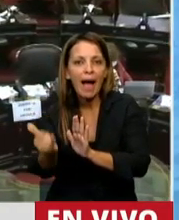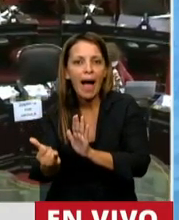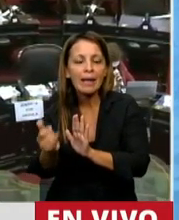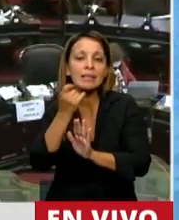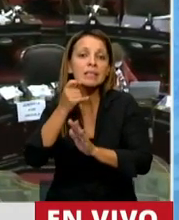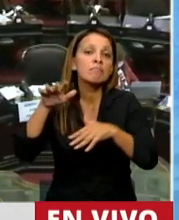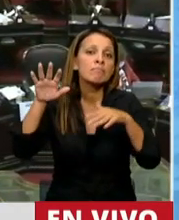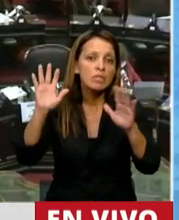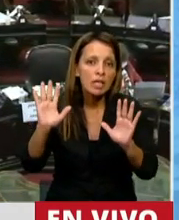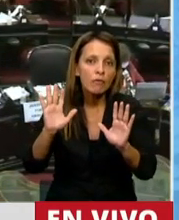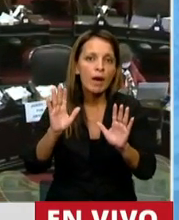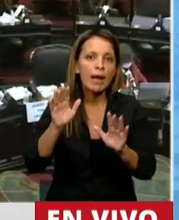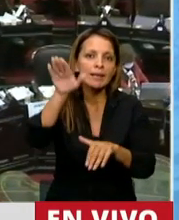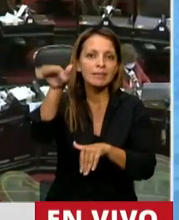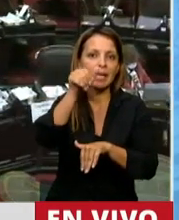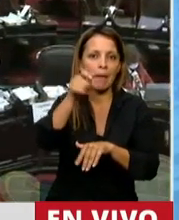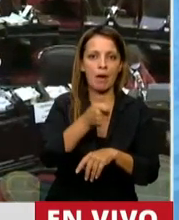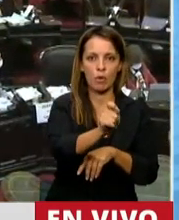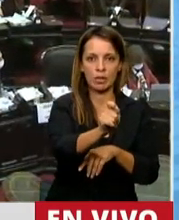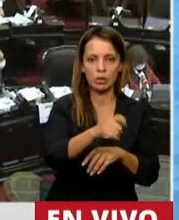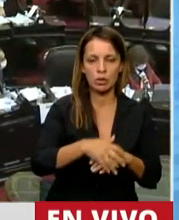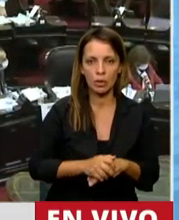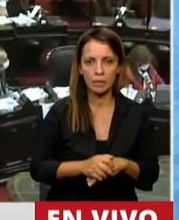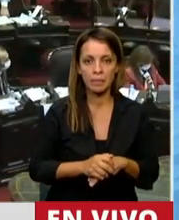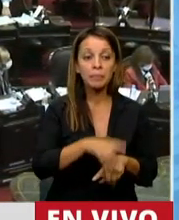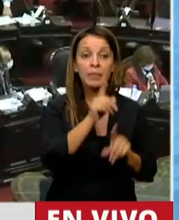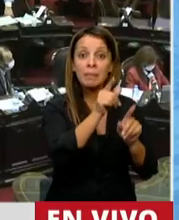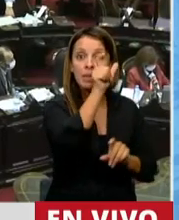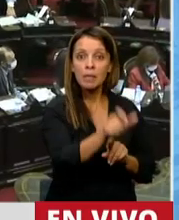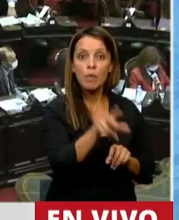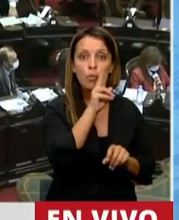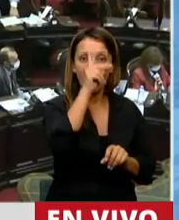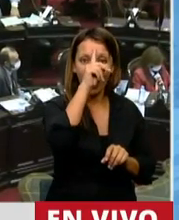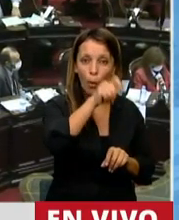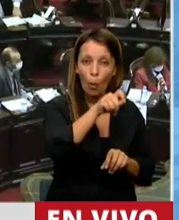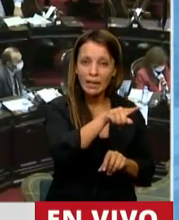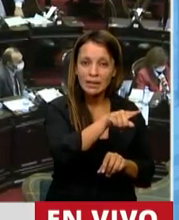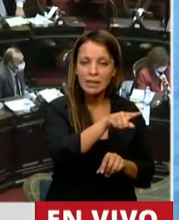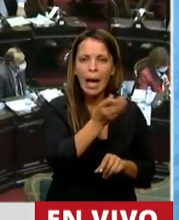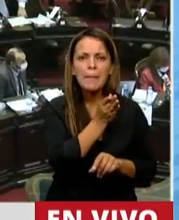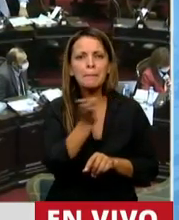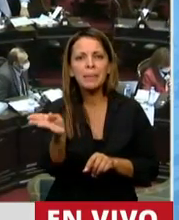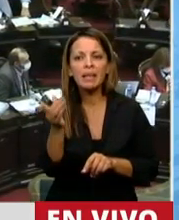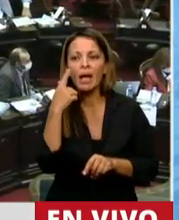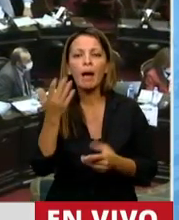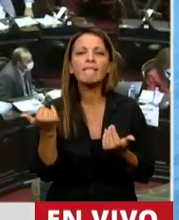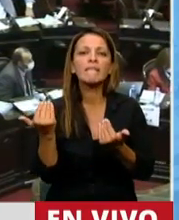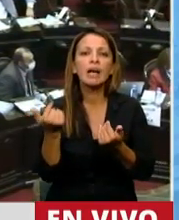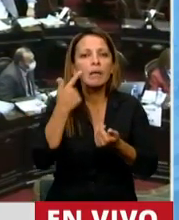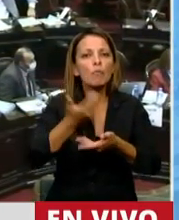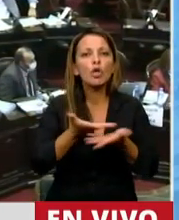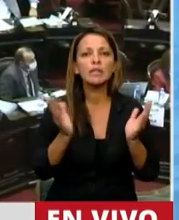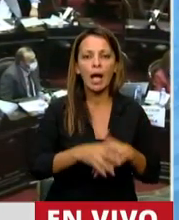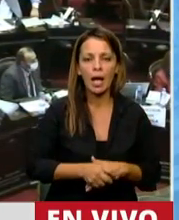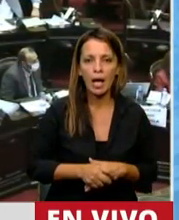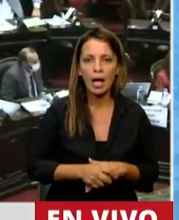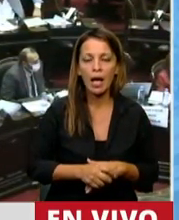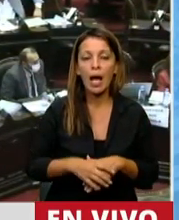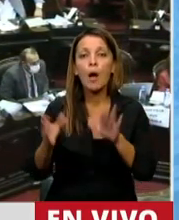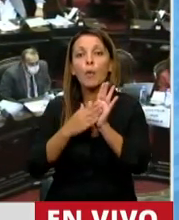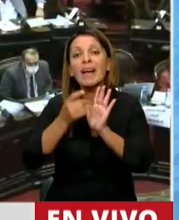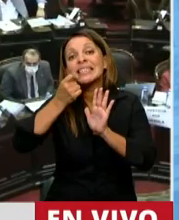que lo lleven a una causa judicial. Lo que está pidiendo la jueza es que O'Donnell muestre las pruebas que tendría